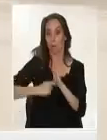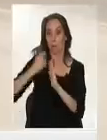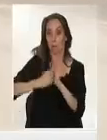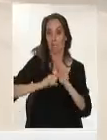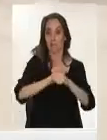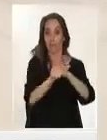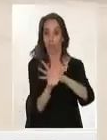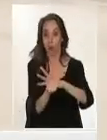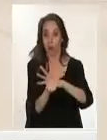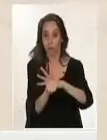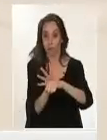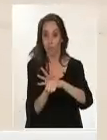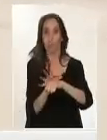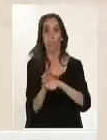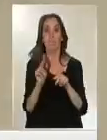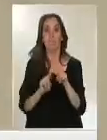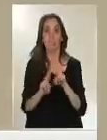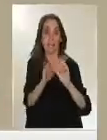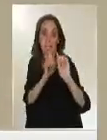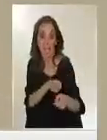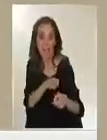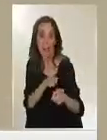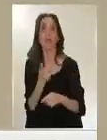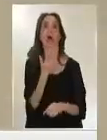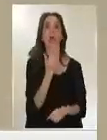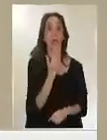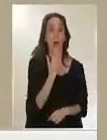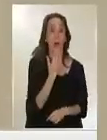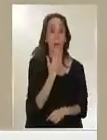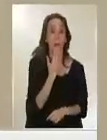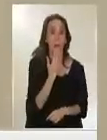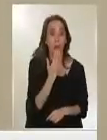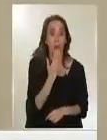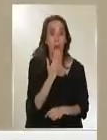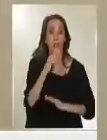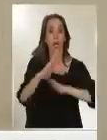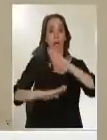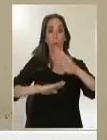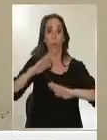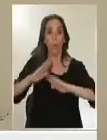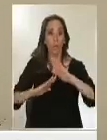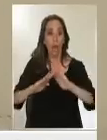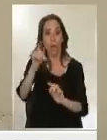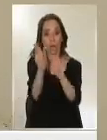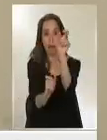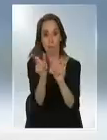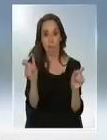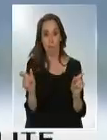Un conocimiento que no solo se aplica a lo bélico, sino también del cuidado de la población.